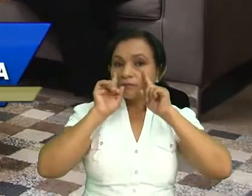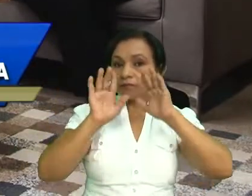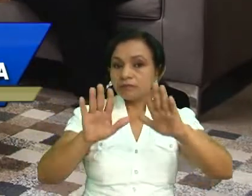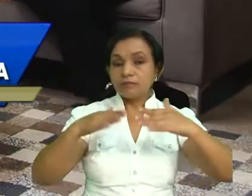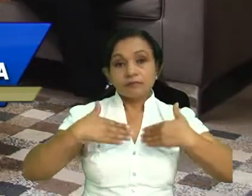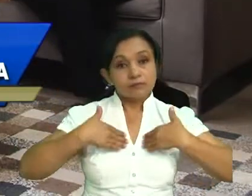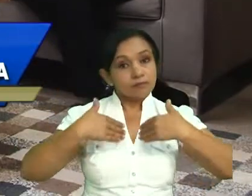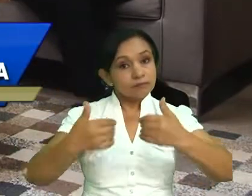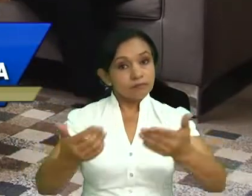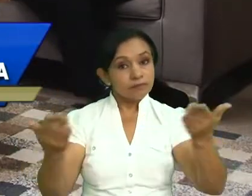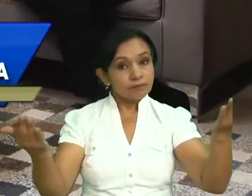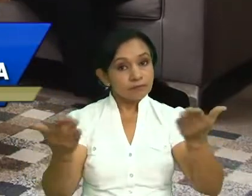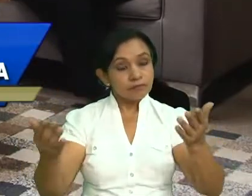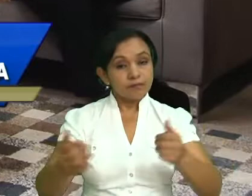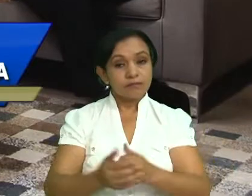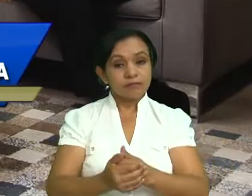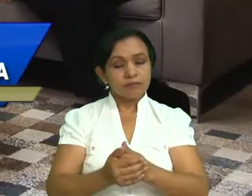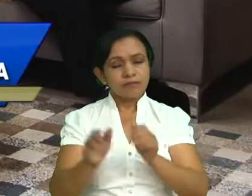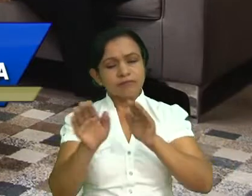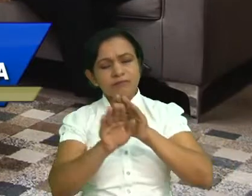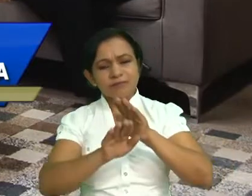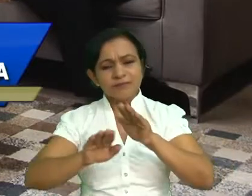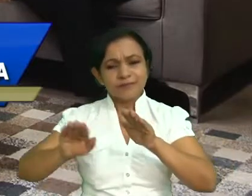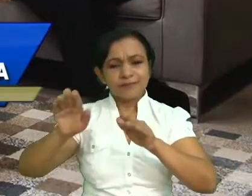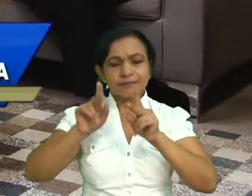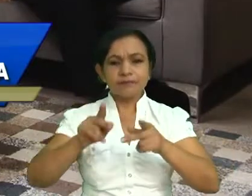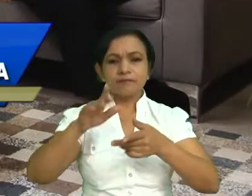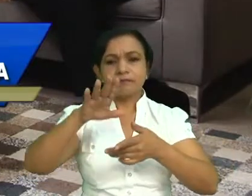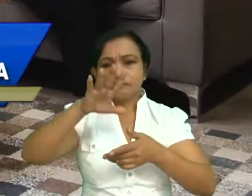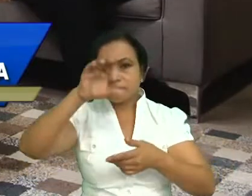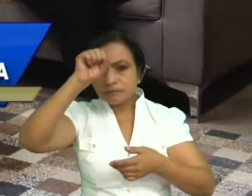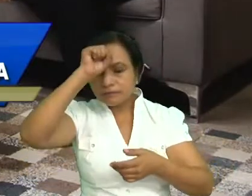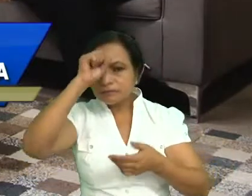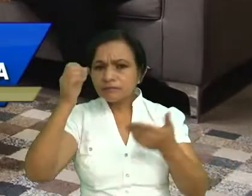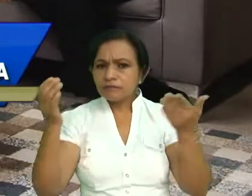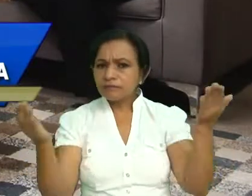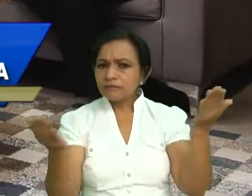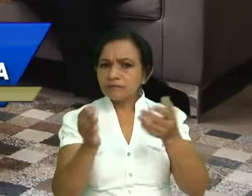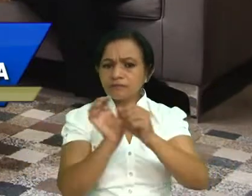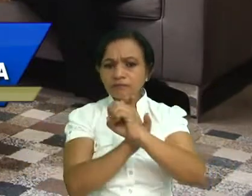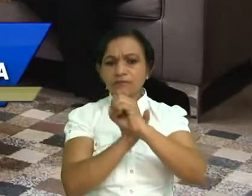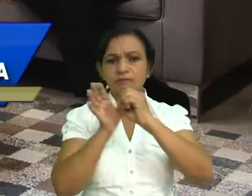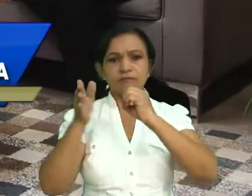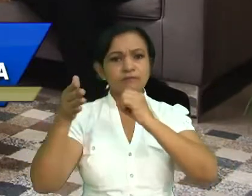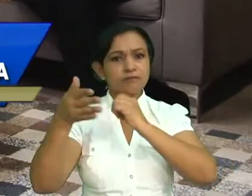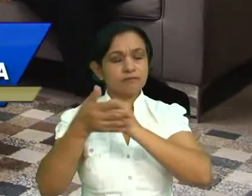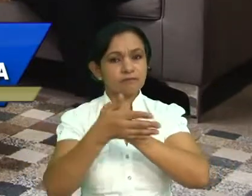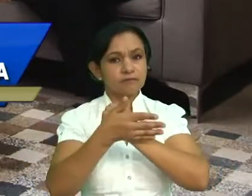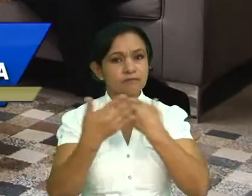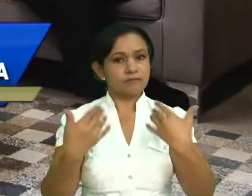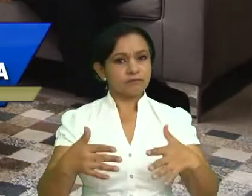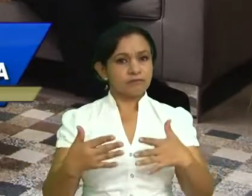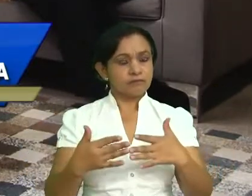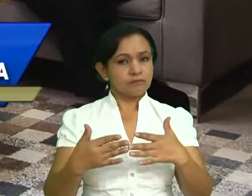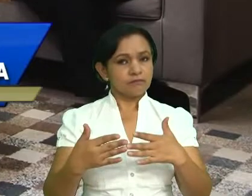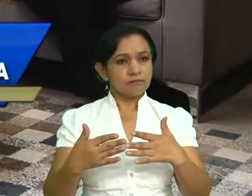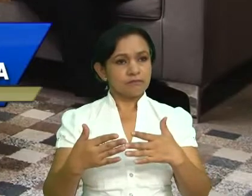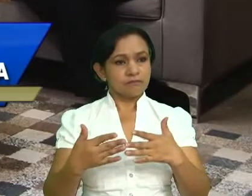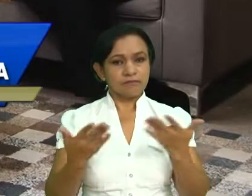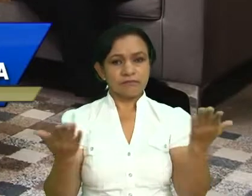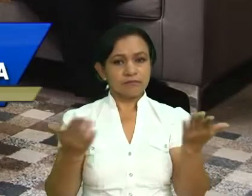decíamos, entre más nosotros, a medida que conocemos, ¿verdad?, el comportamiento de este virus, menos vamos a